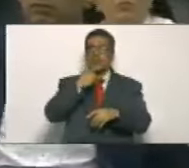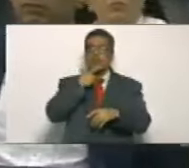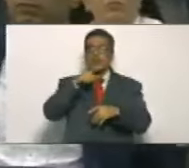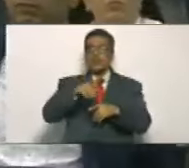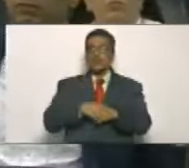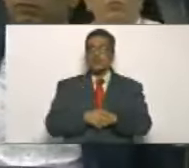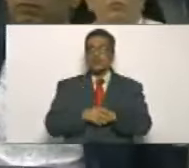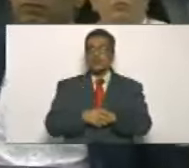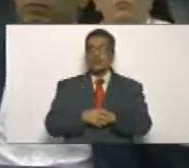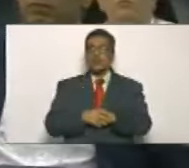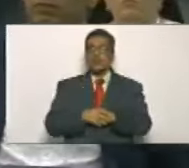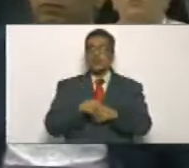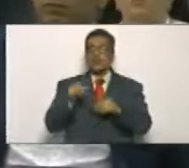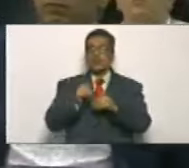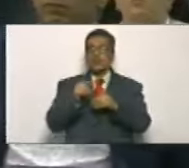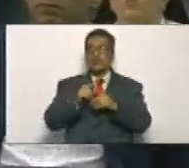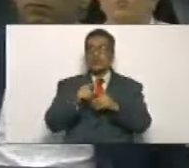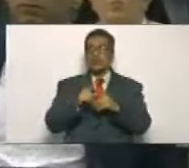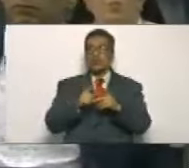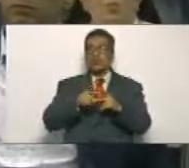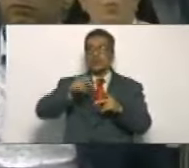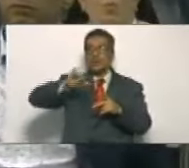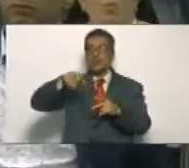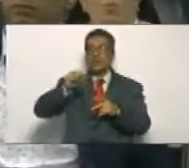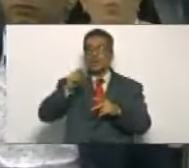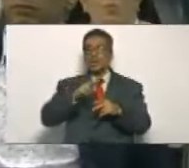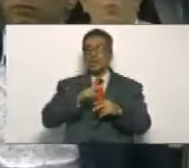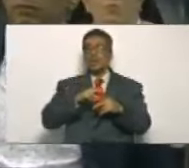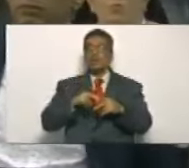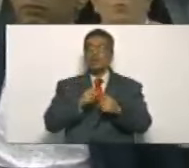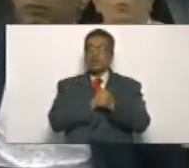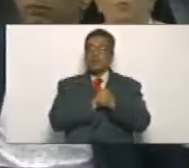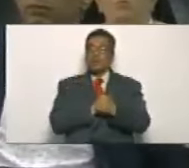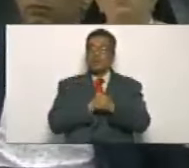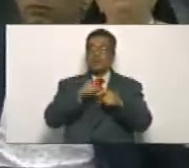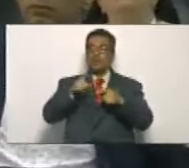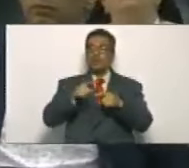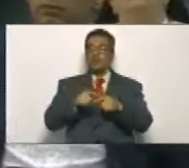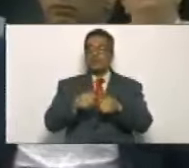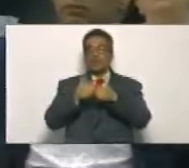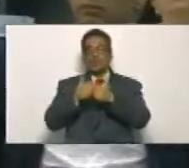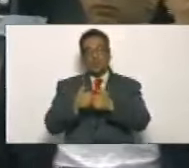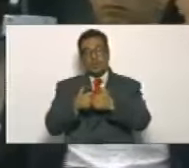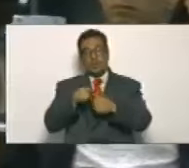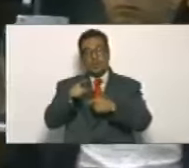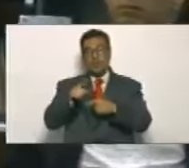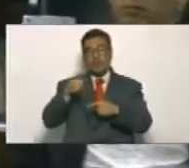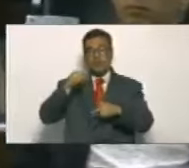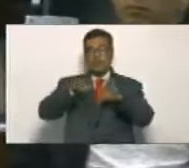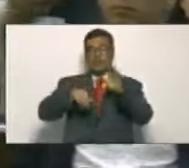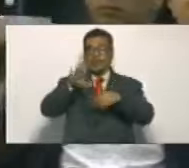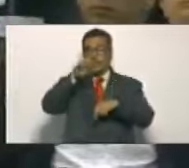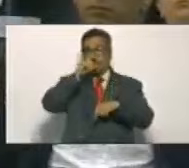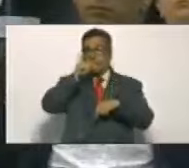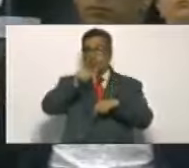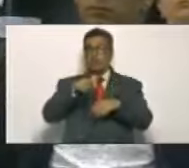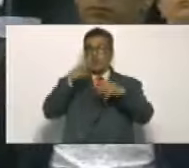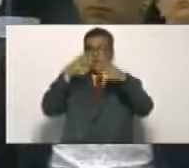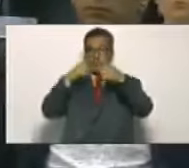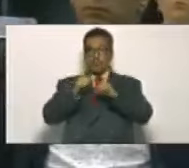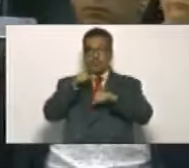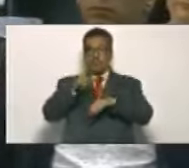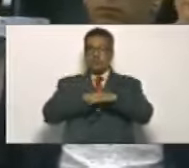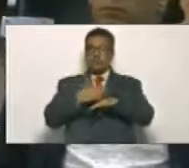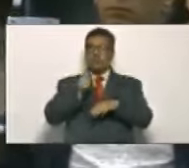como Parábolas de Amor de Joan Manuel Serrá, porque le cantó a su novia enamorada cuando tenía 15 años y fue preso por